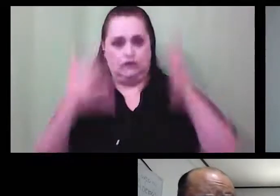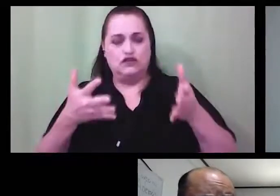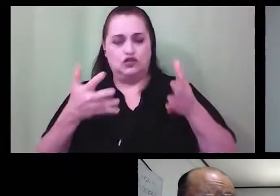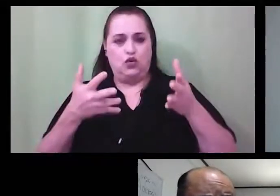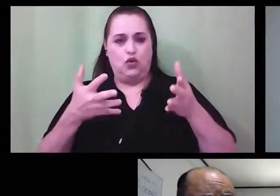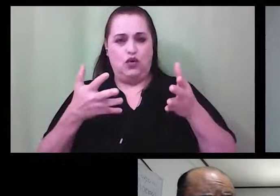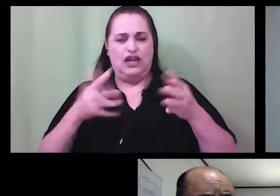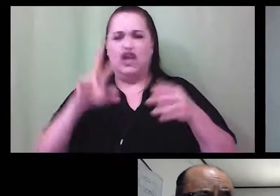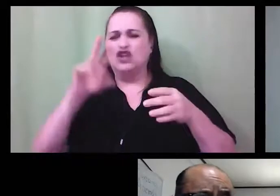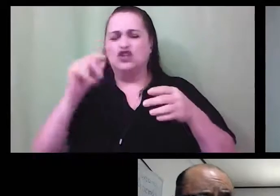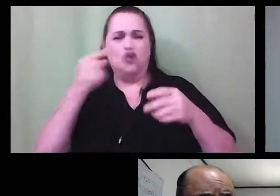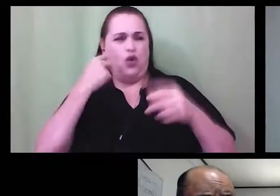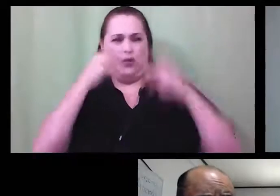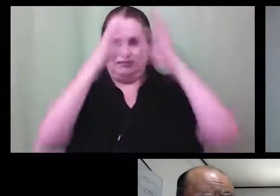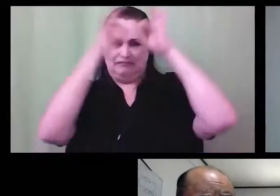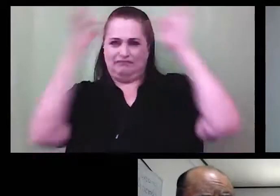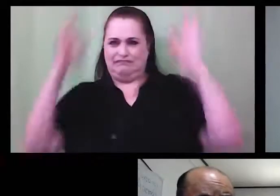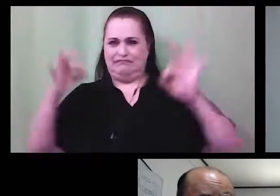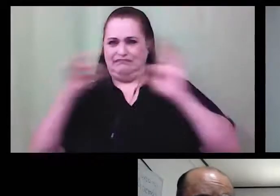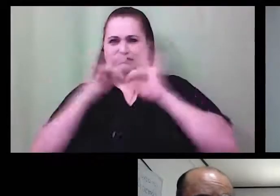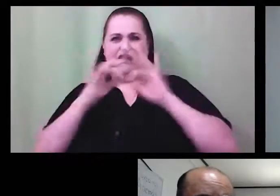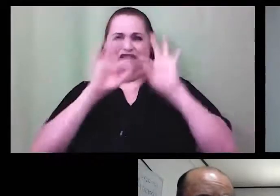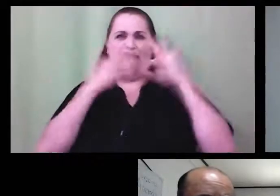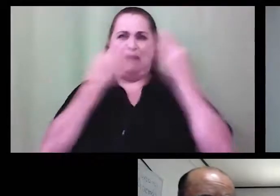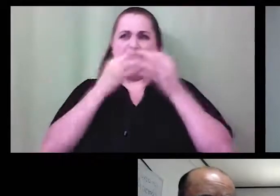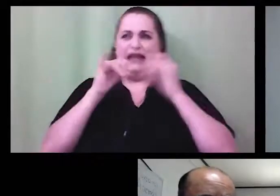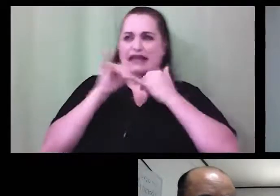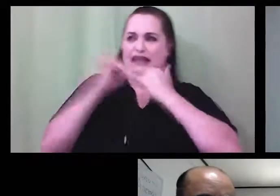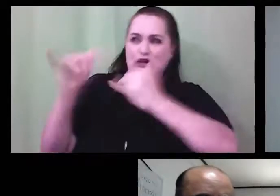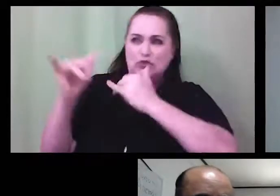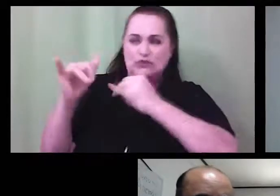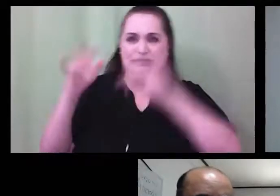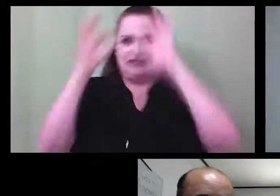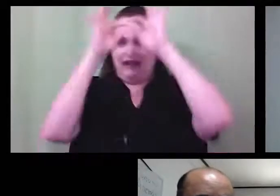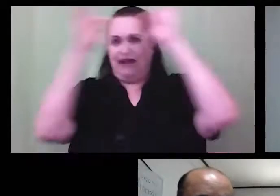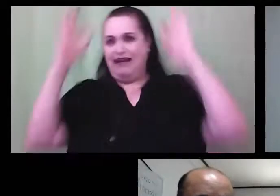tomen como la familia que denunciamos, la familia que vamos